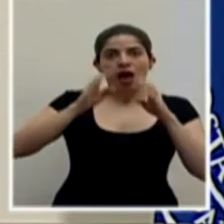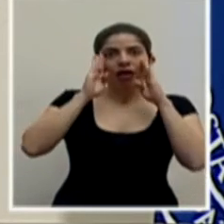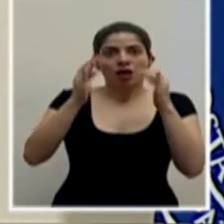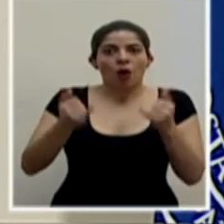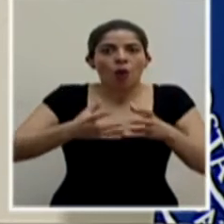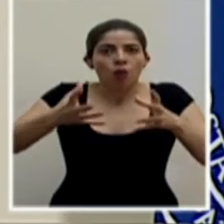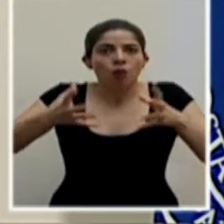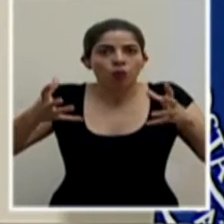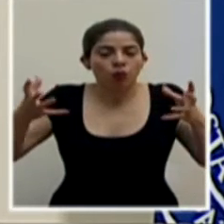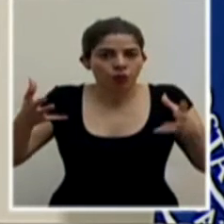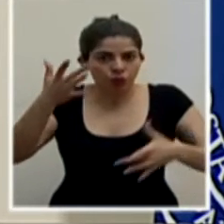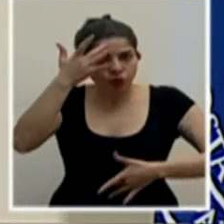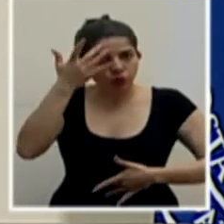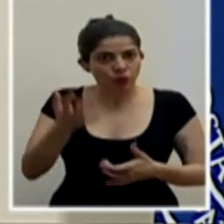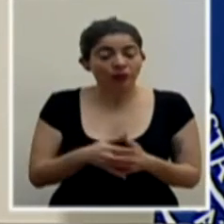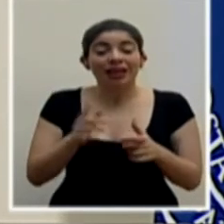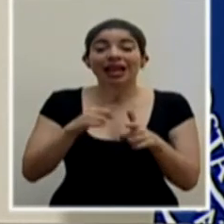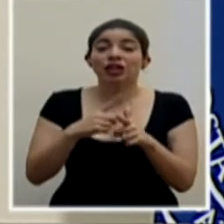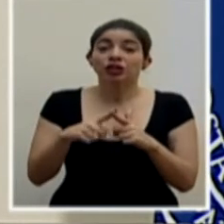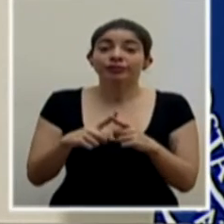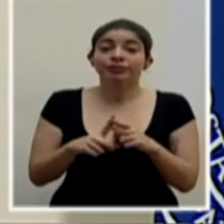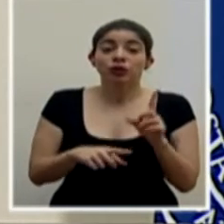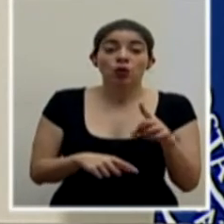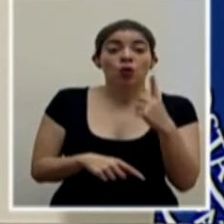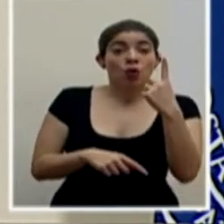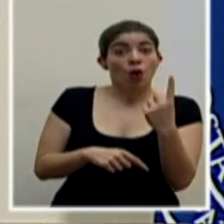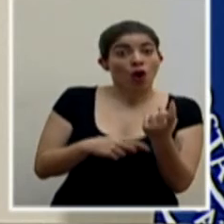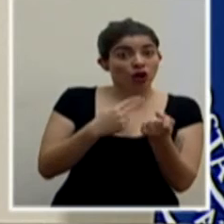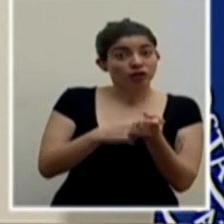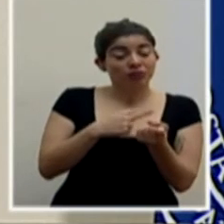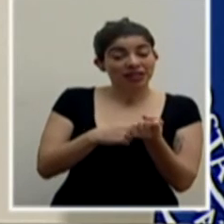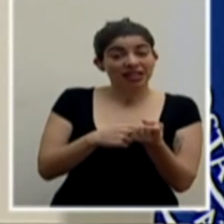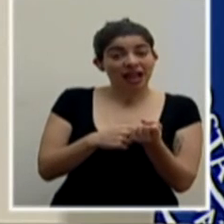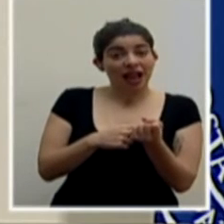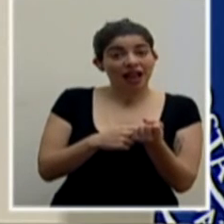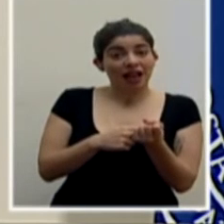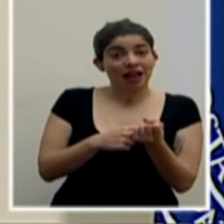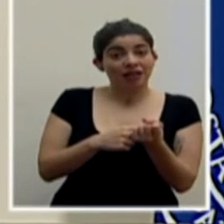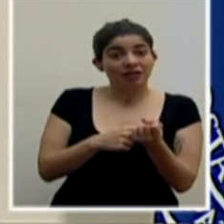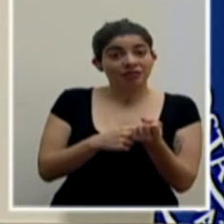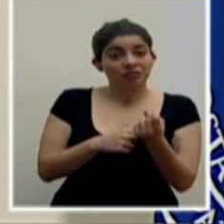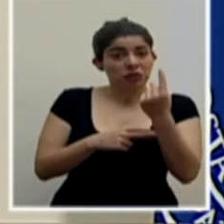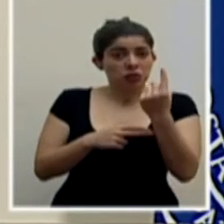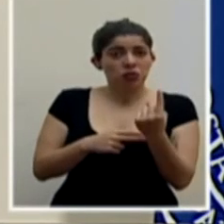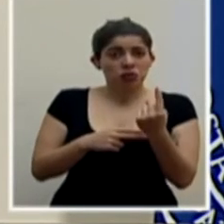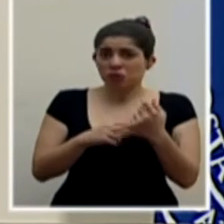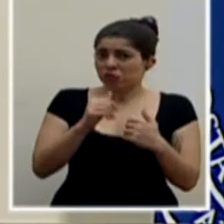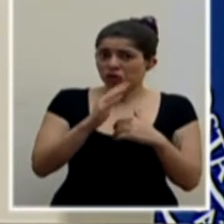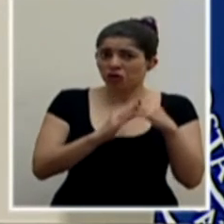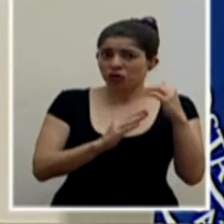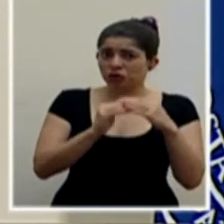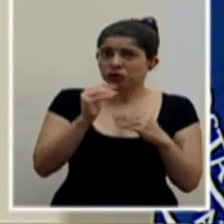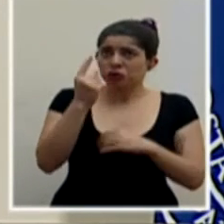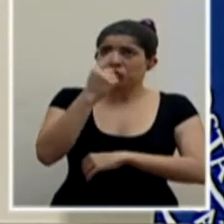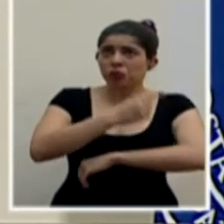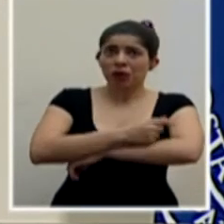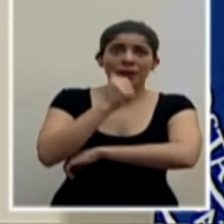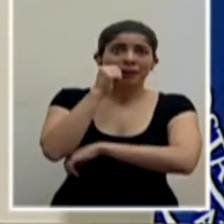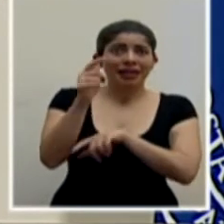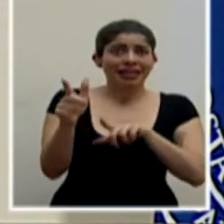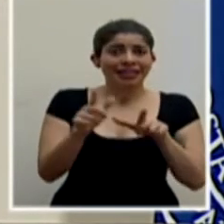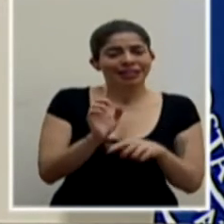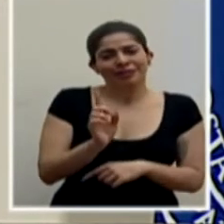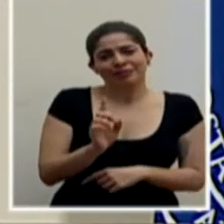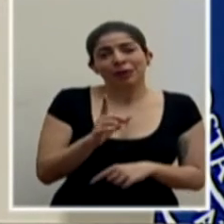ola. Entonces, un hospital no es algo que se construye de la noche a la mañana,